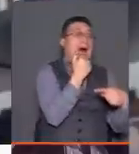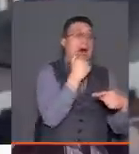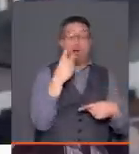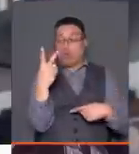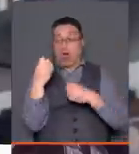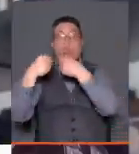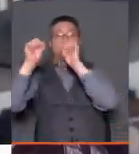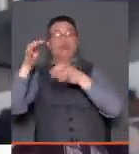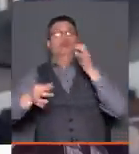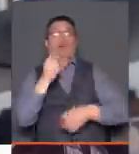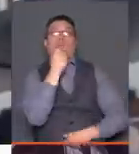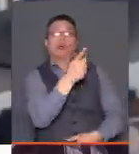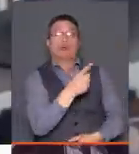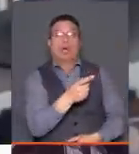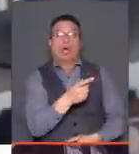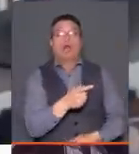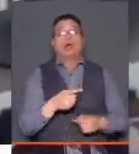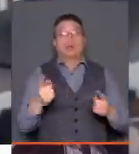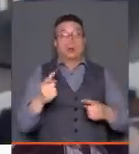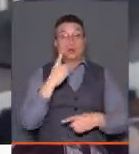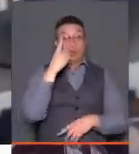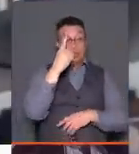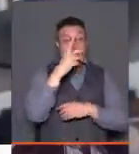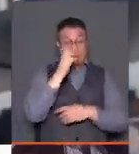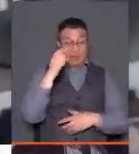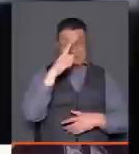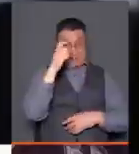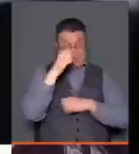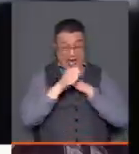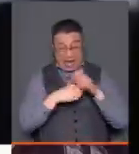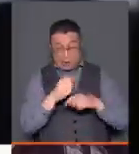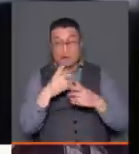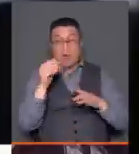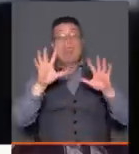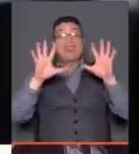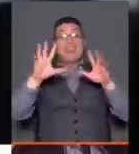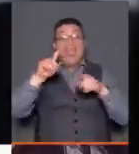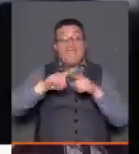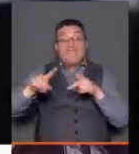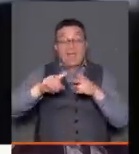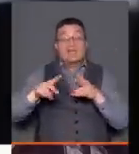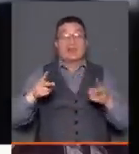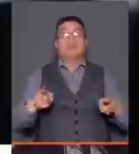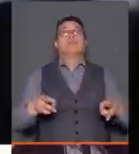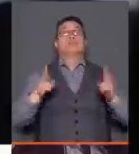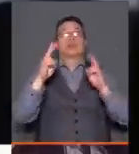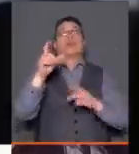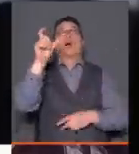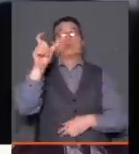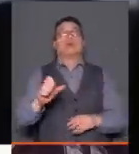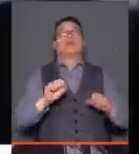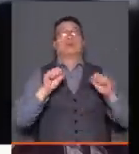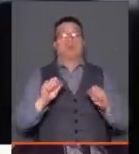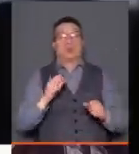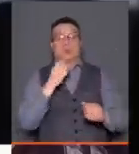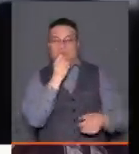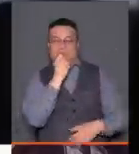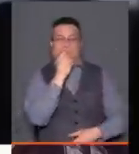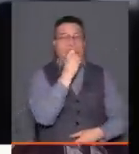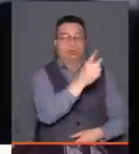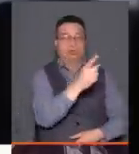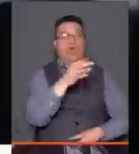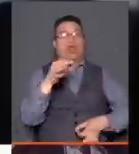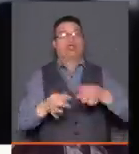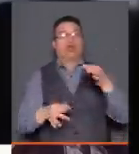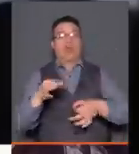casi 100 años de vigencia esta cláusula constitucional son los 10 casos se ha dado la posibilidad ayuda una persona luego poder presentar una demanda ante un